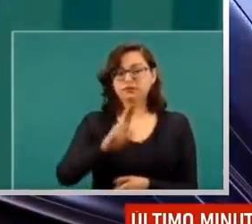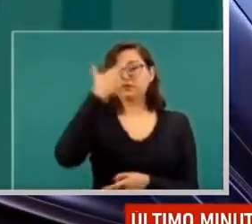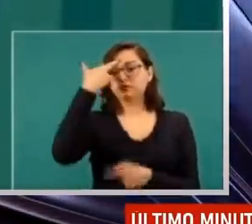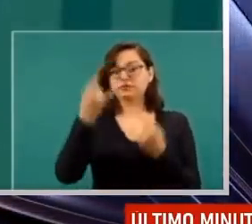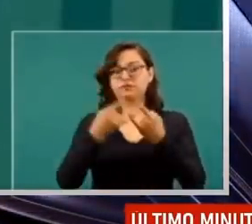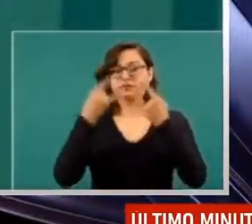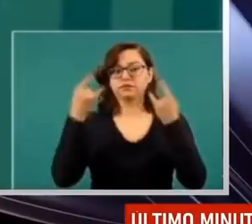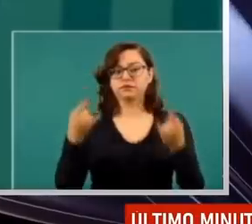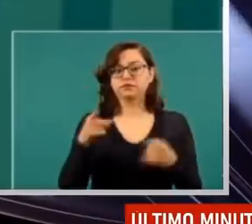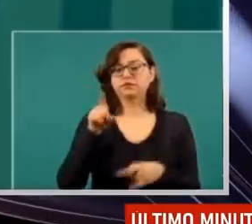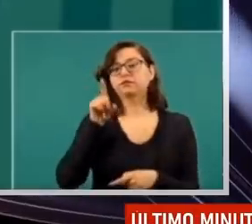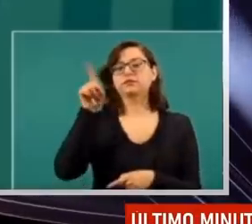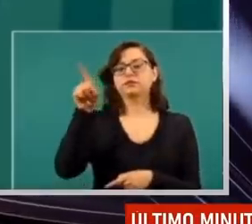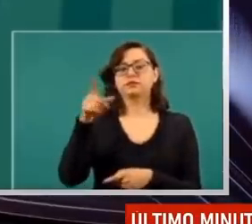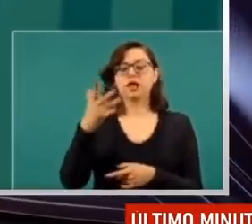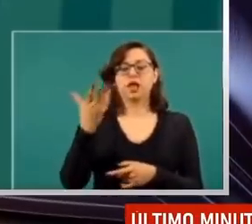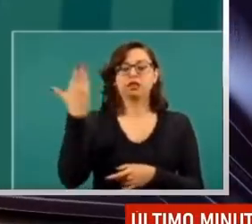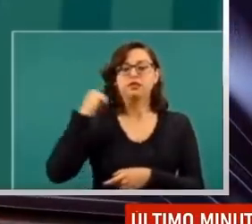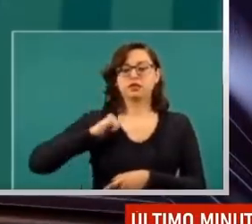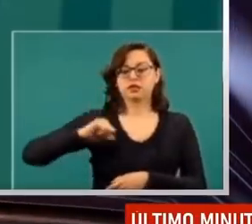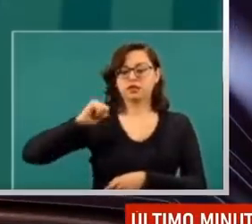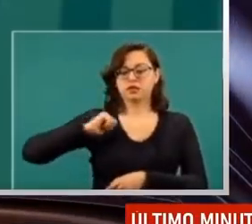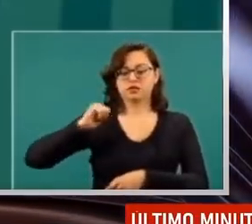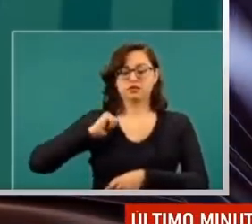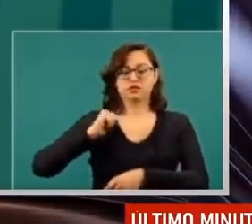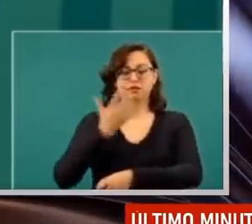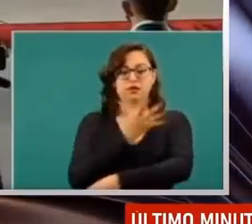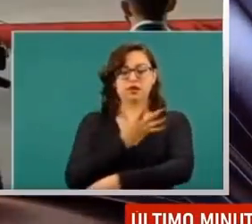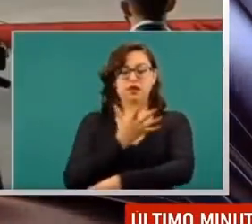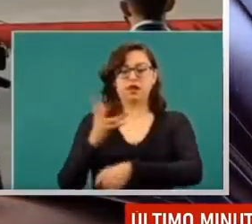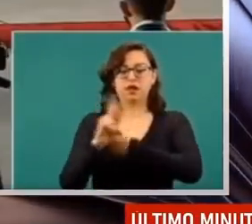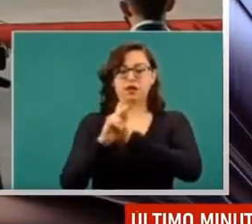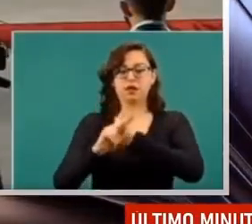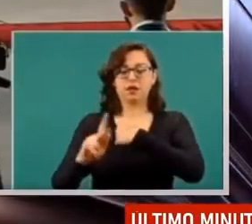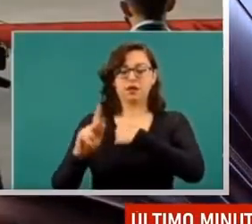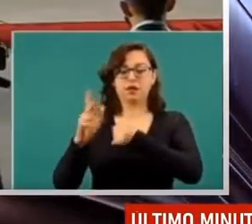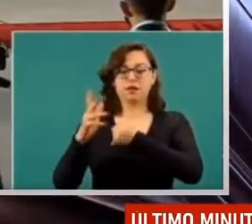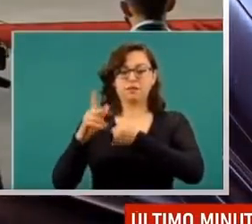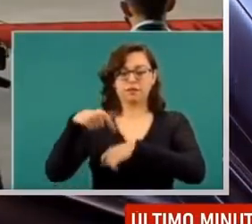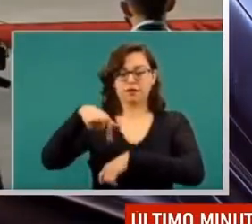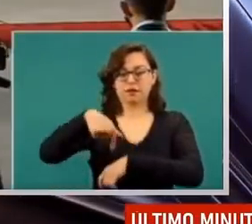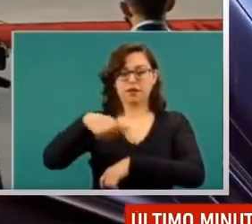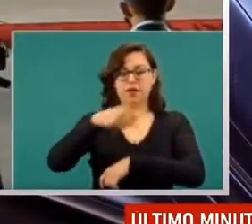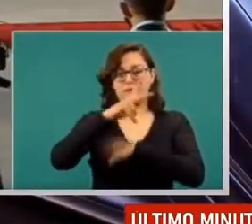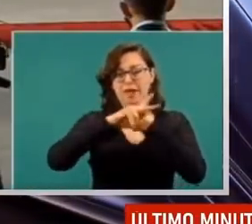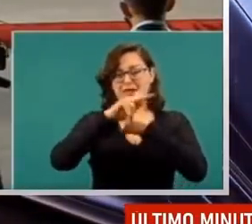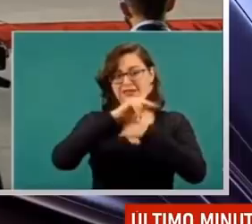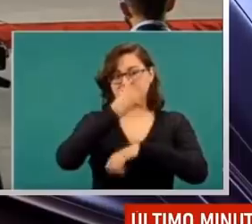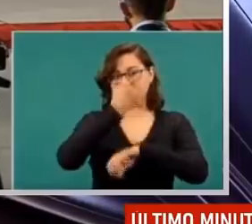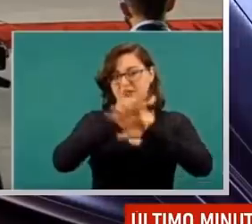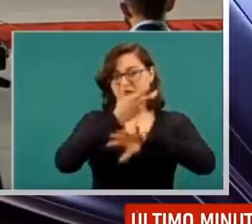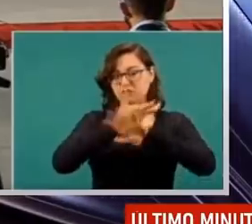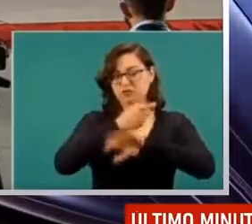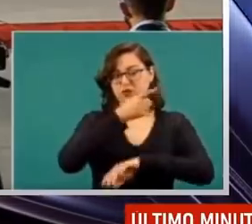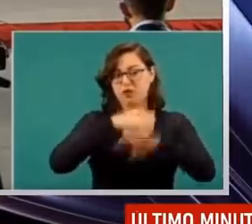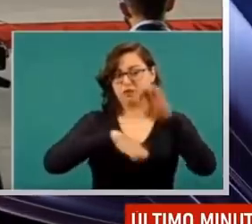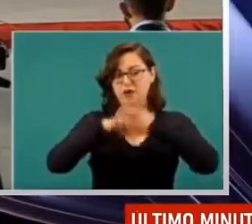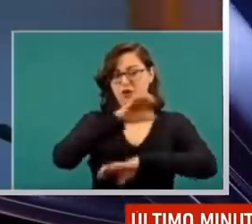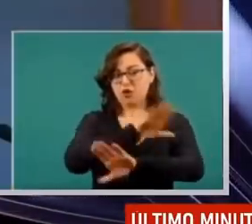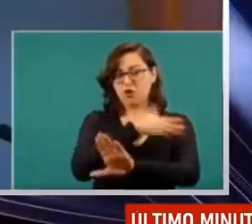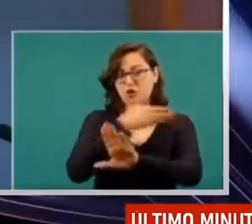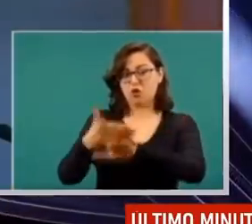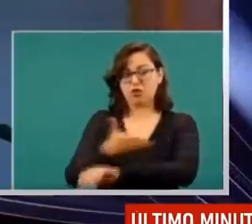presidente madero un término el embajador de eeuu wilson